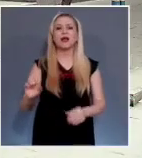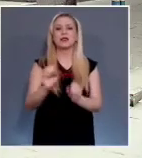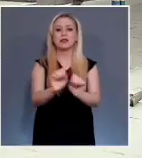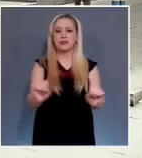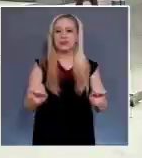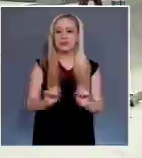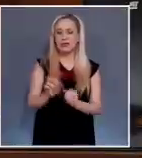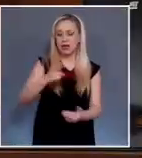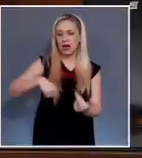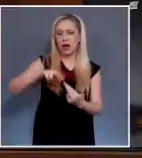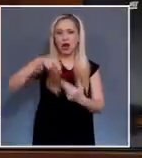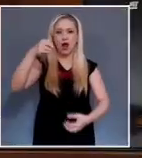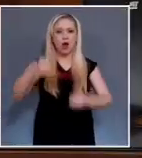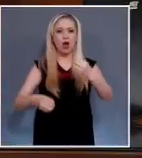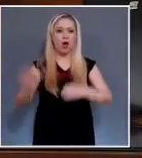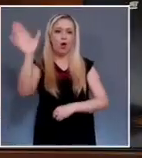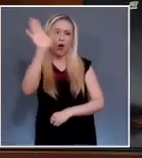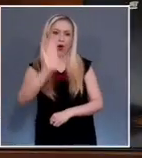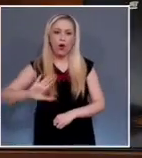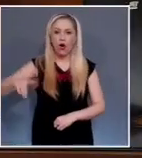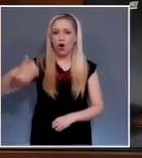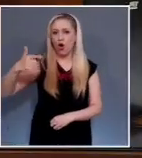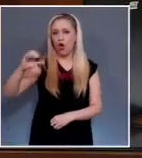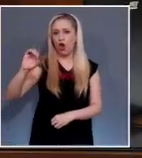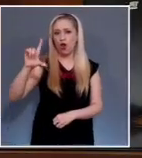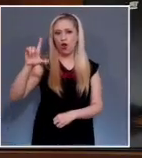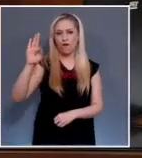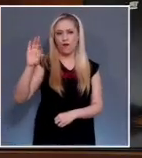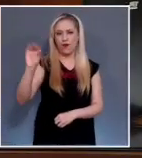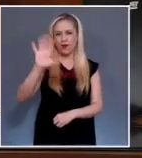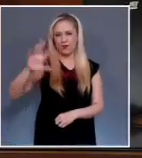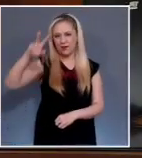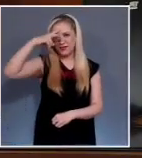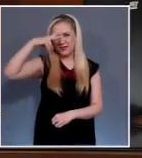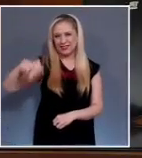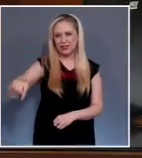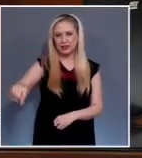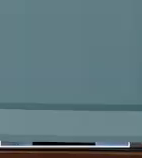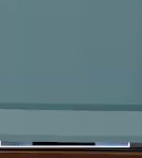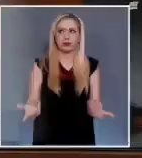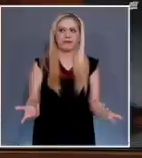Tribunal Federal. Para el canal del Poder Judicial de la Federación, Mario López Peña.